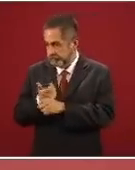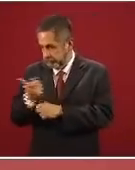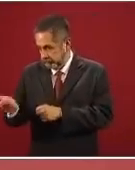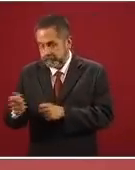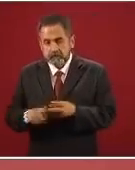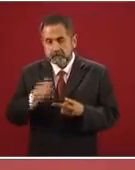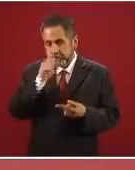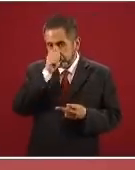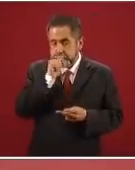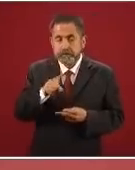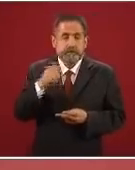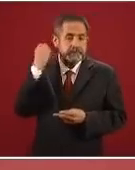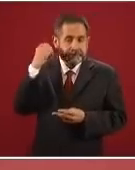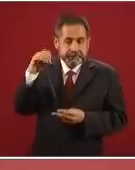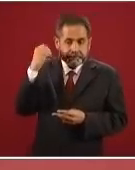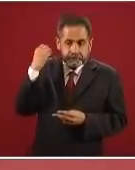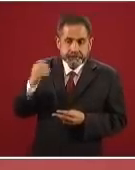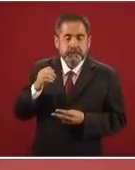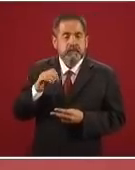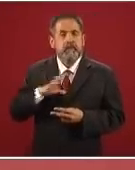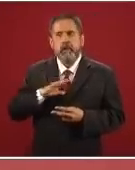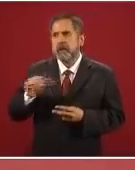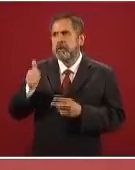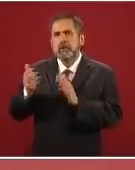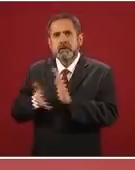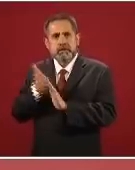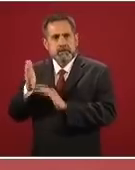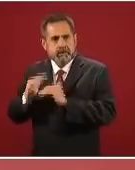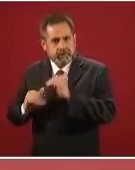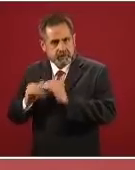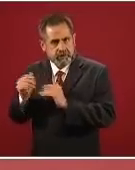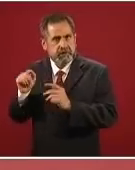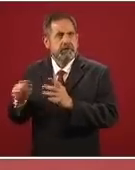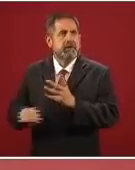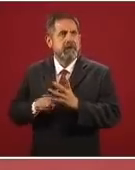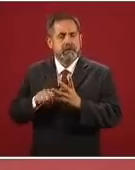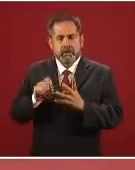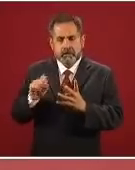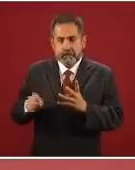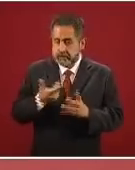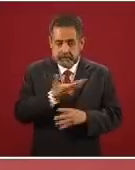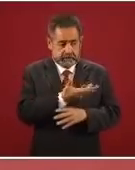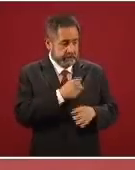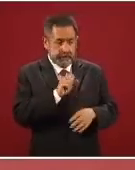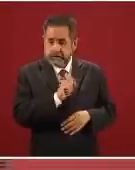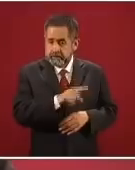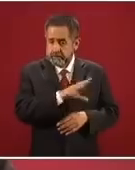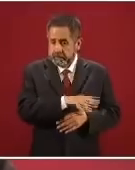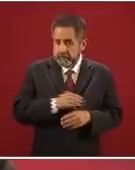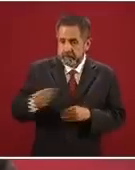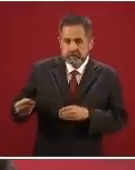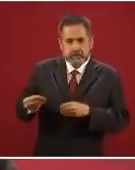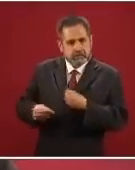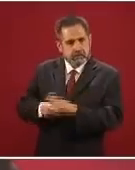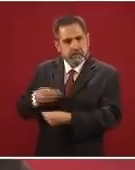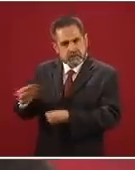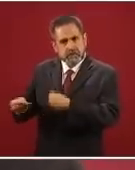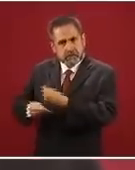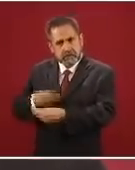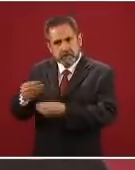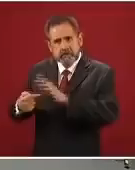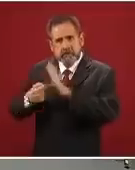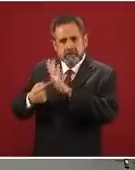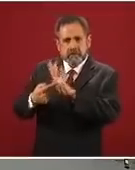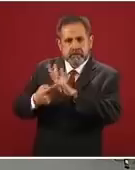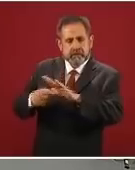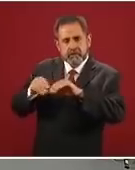también otras obras de este fondo, y vamos a ir dando a conocer